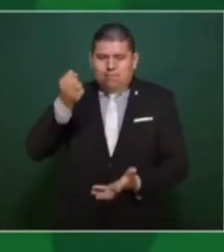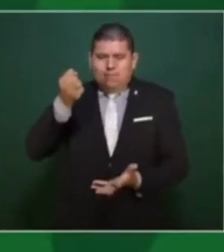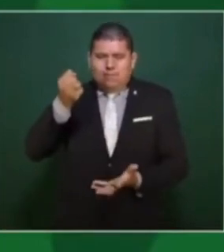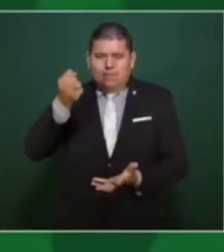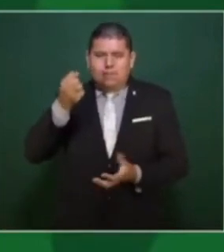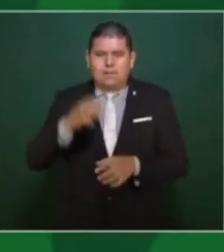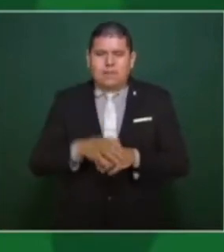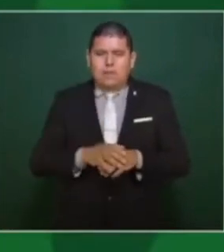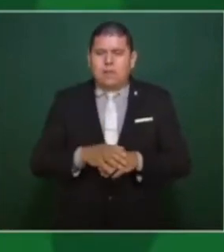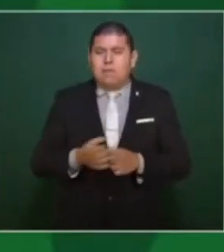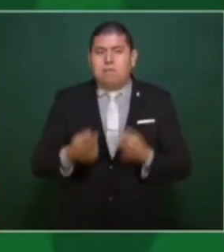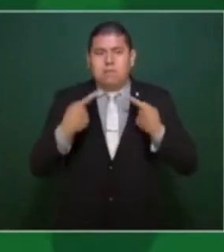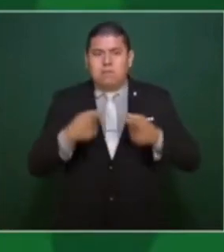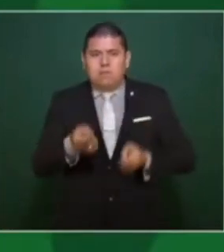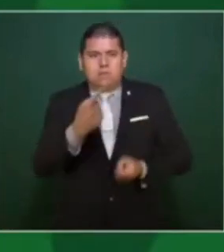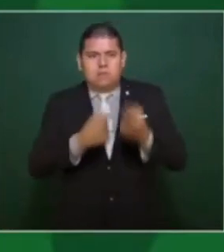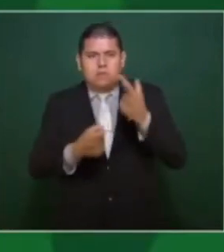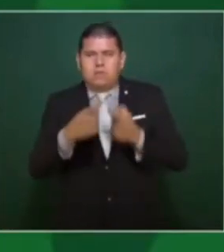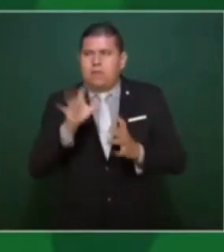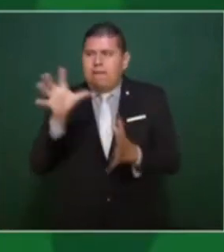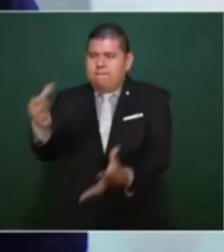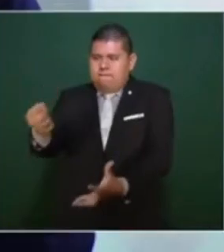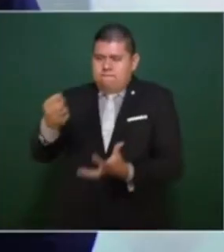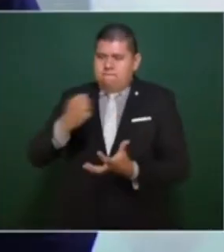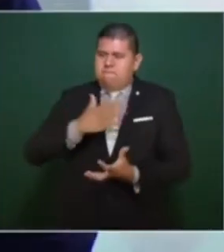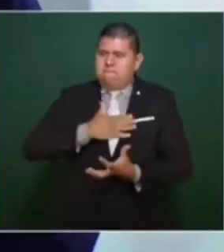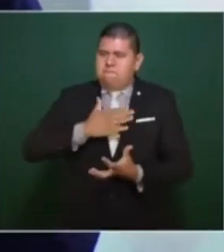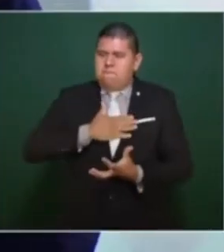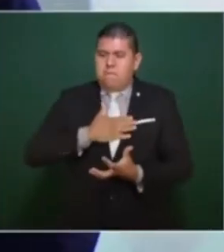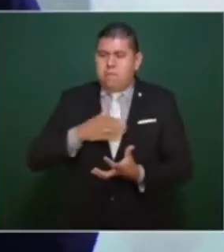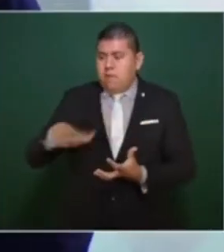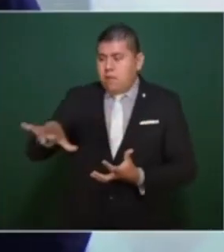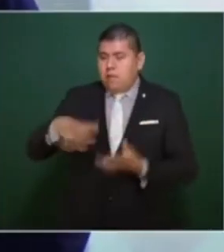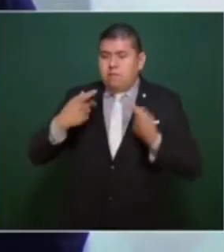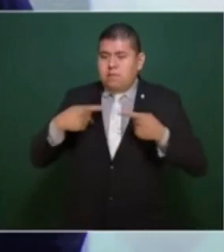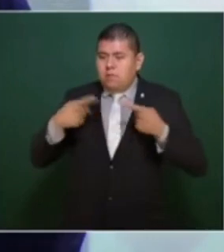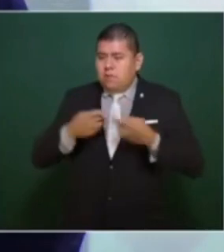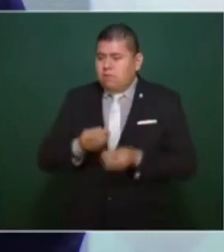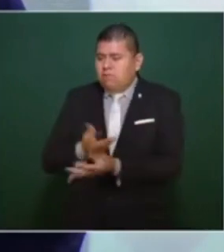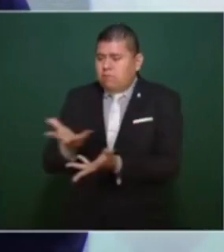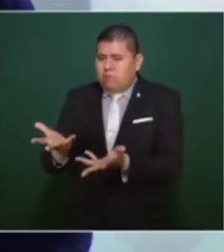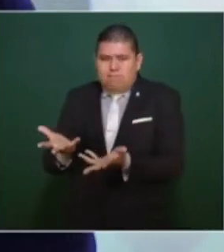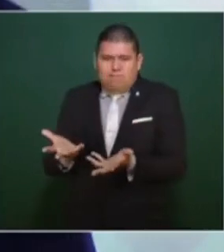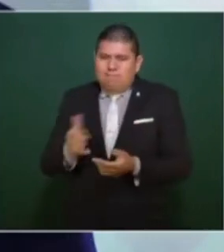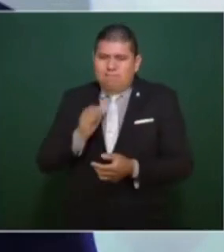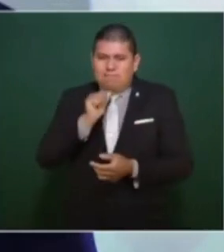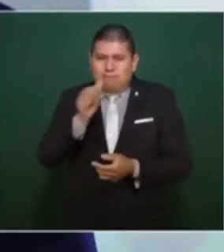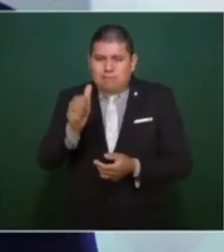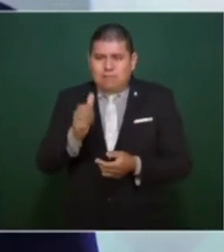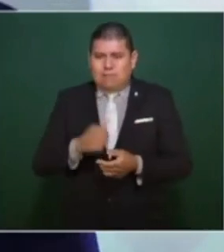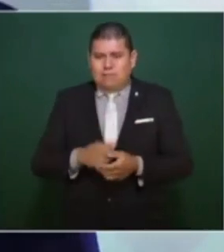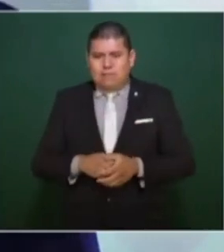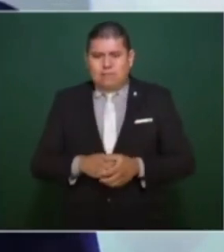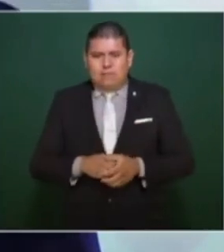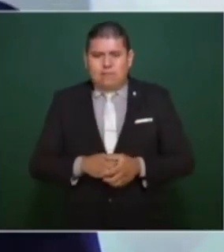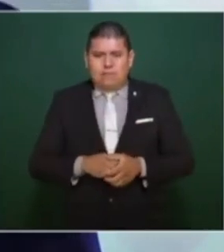quedaba en unas cuantas manos y que no le llegaba nada a la mayoría de los mexicanos?